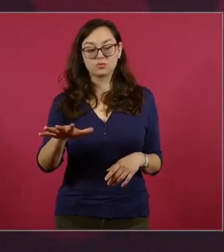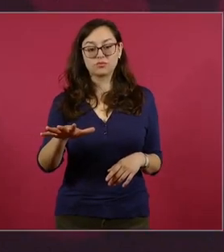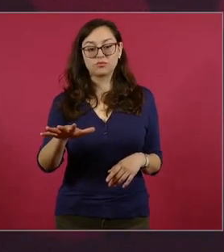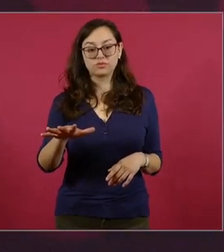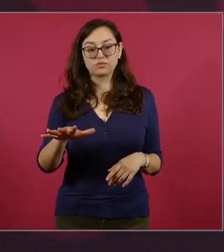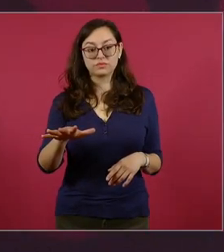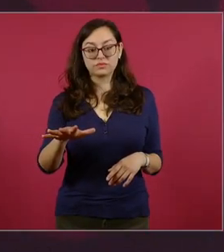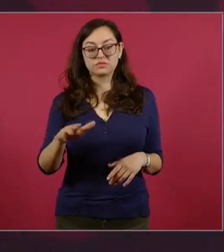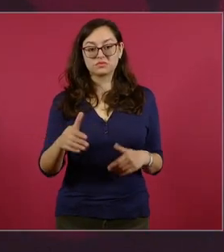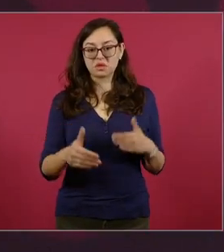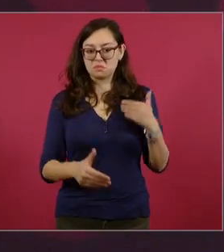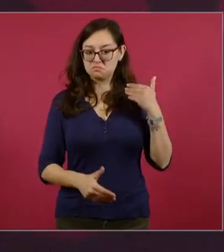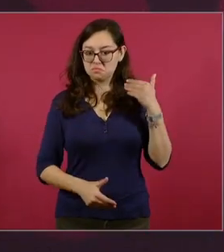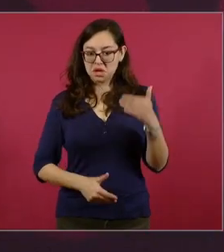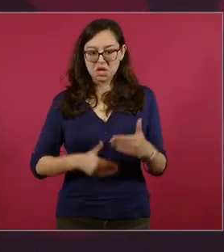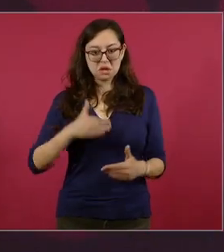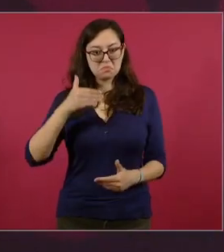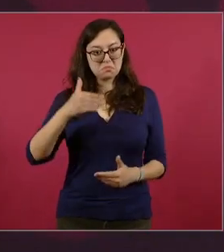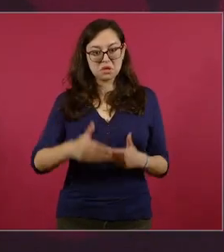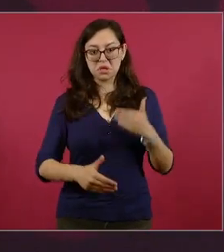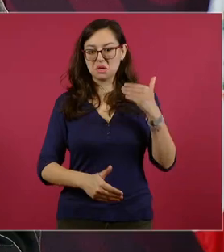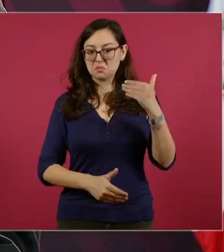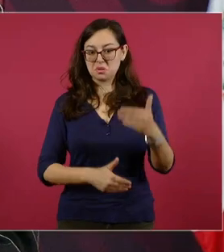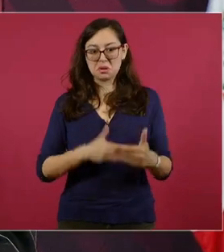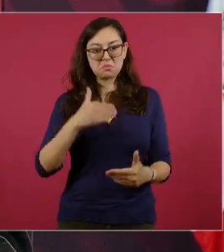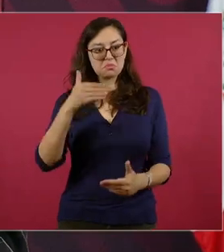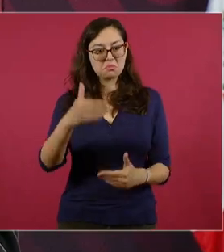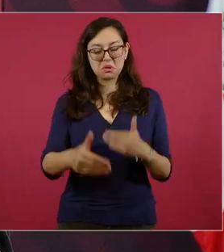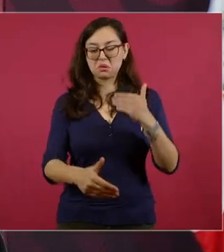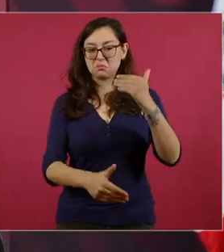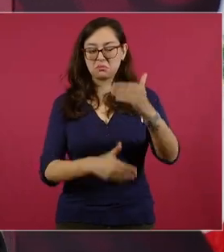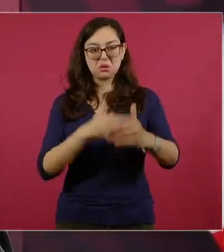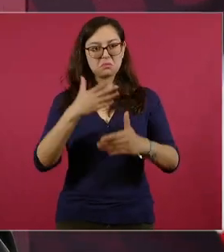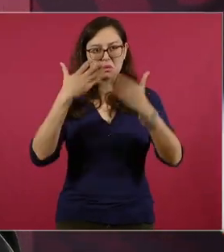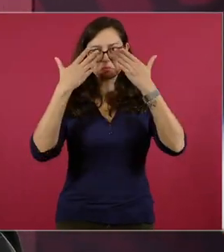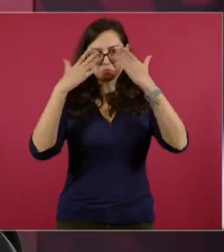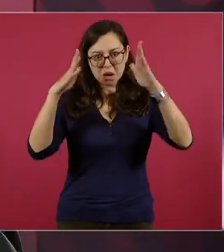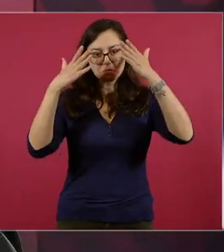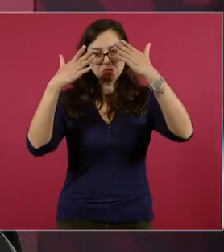va adelante a la vanguardia